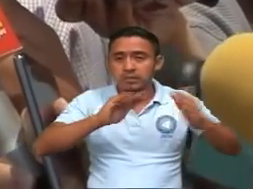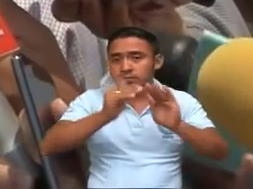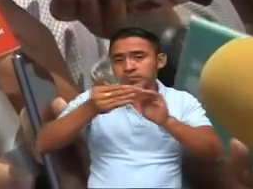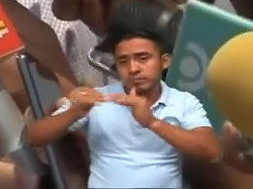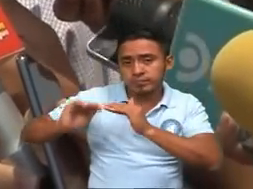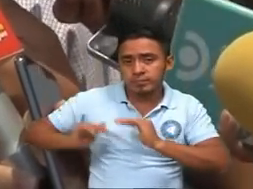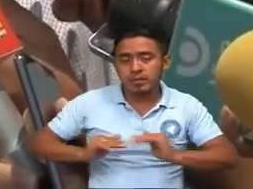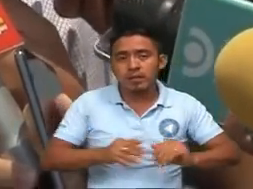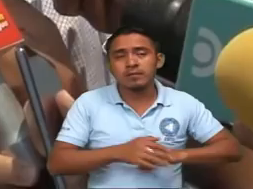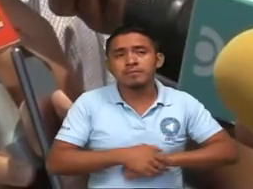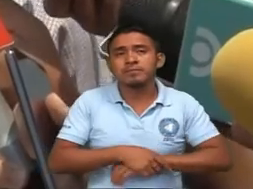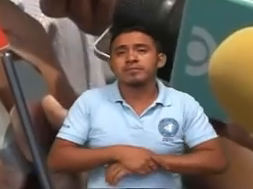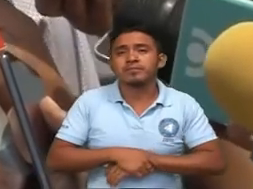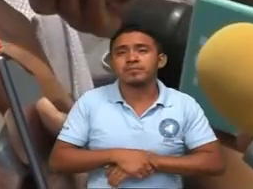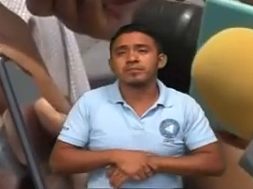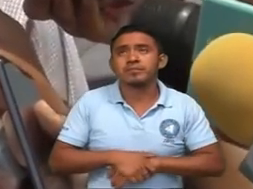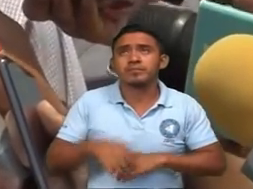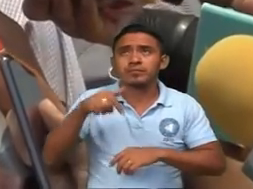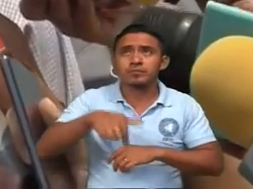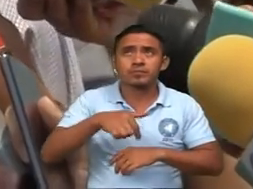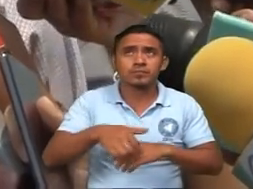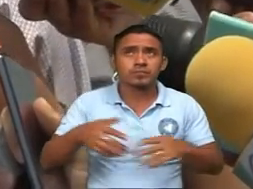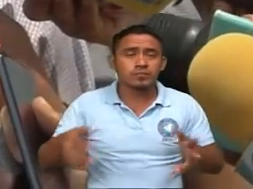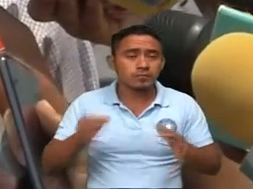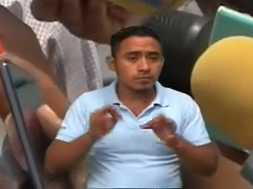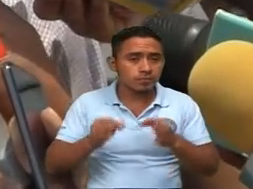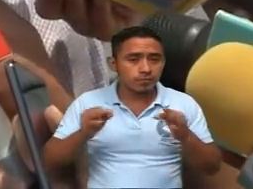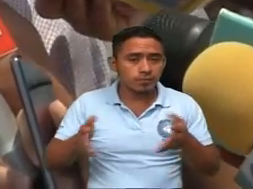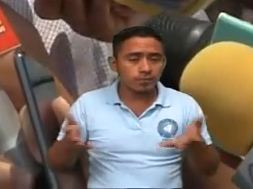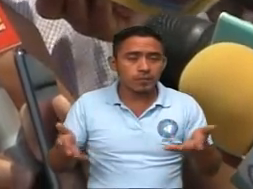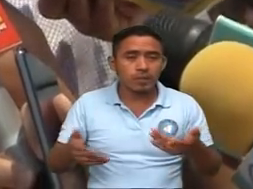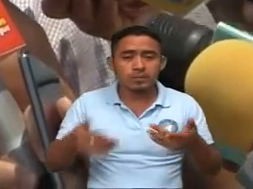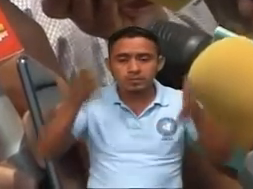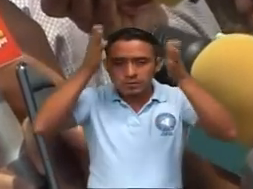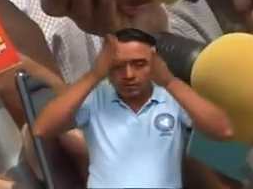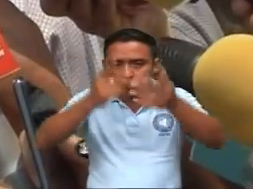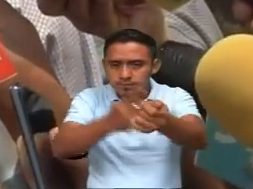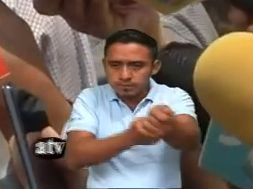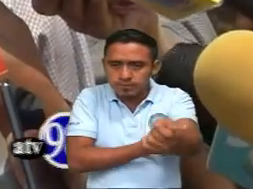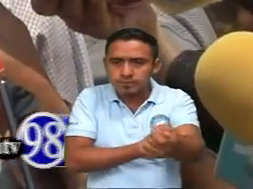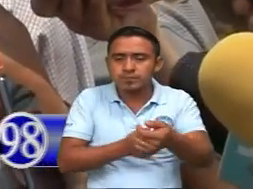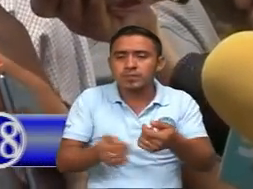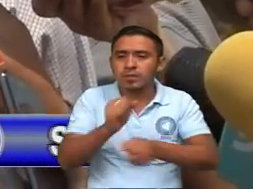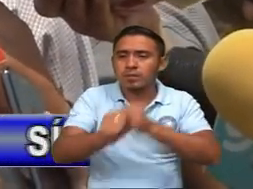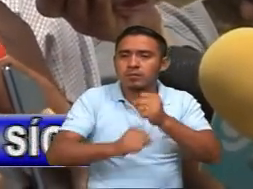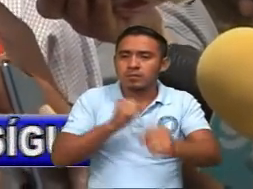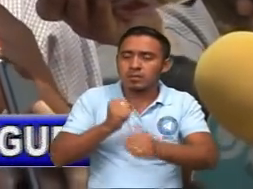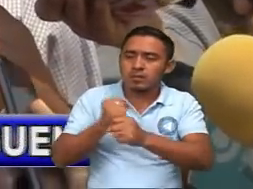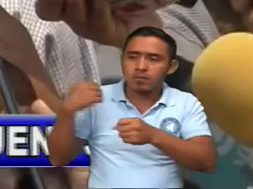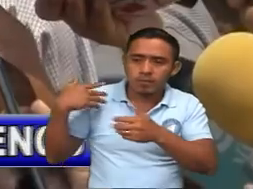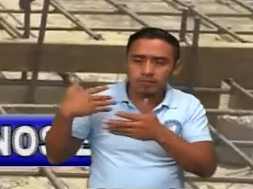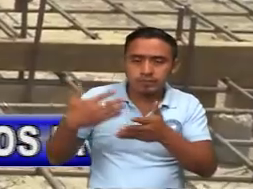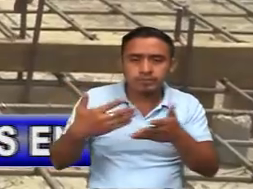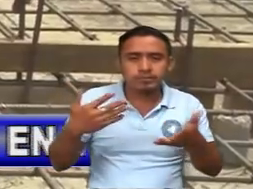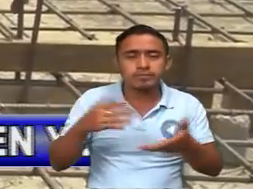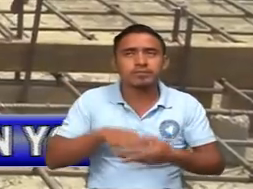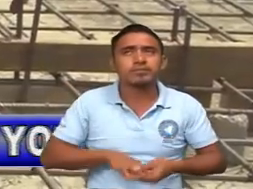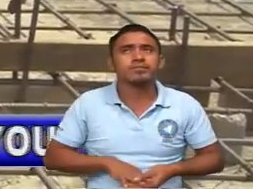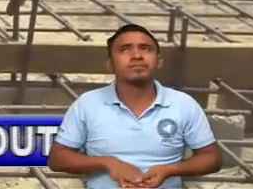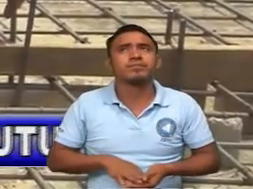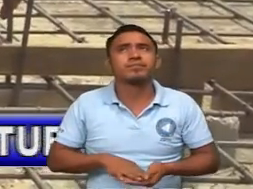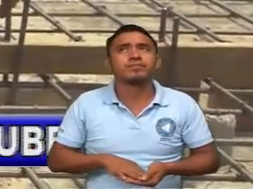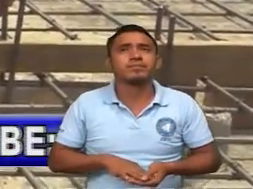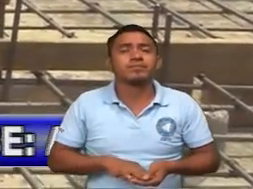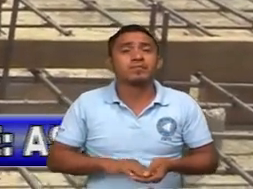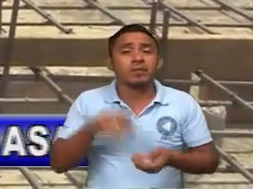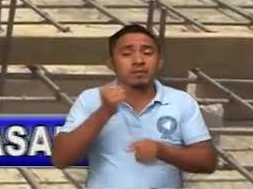Y hoy por hoy, pues, venimos atendiendo este proyecto en los últimos años de manera significativa. En